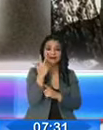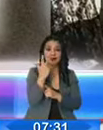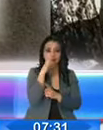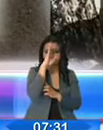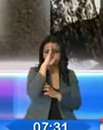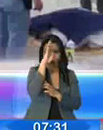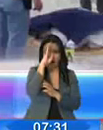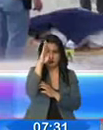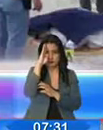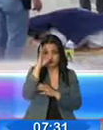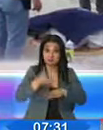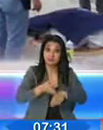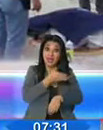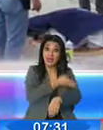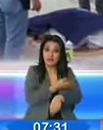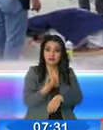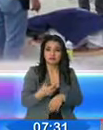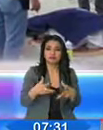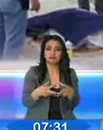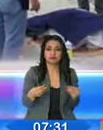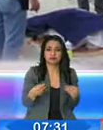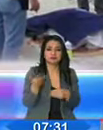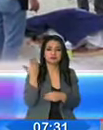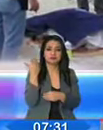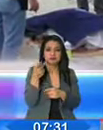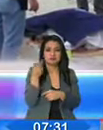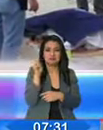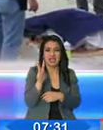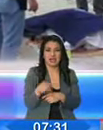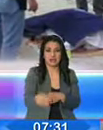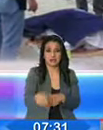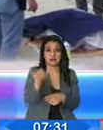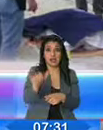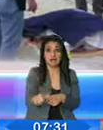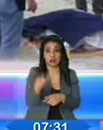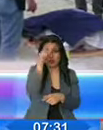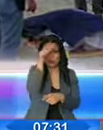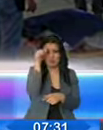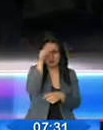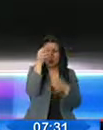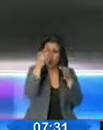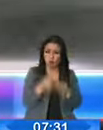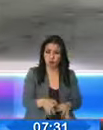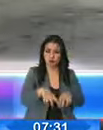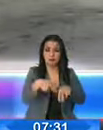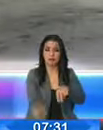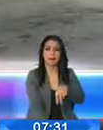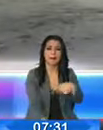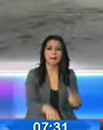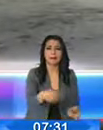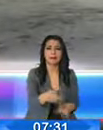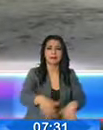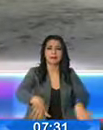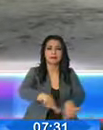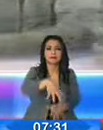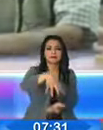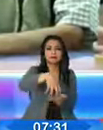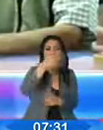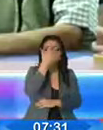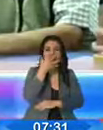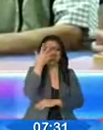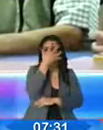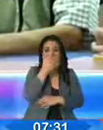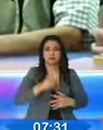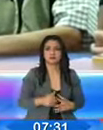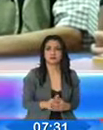que estaban desaparecidos desde el viernes tras un accidente fluvial en la provincia de Esmeraldas. Finalmente dando todo